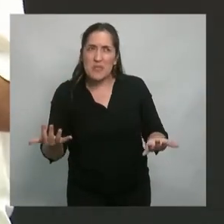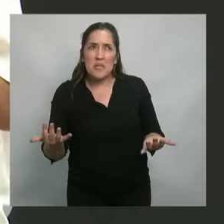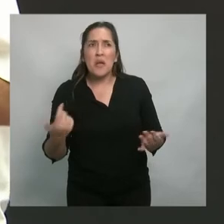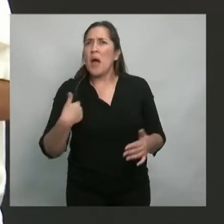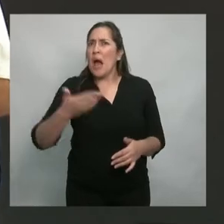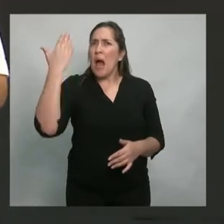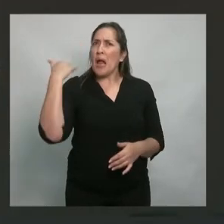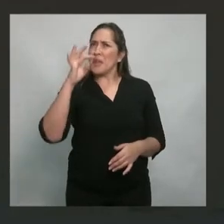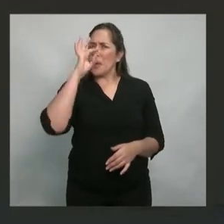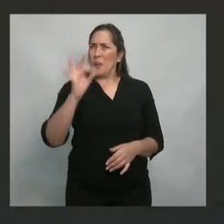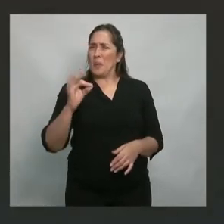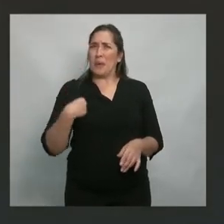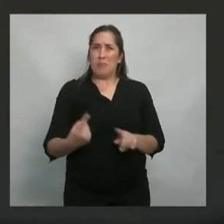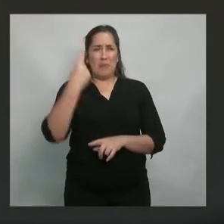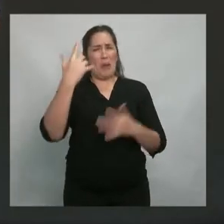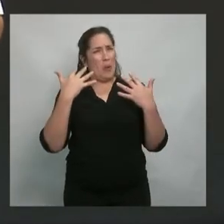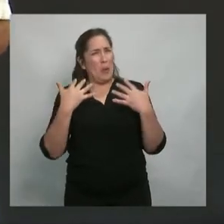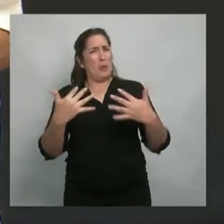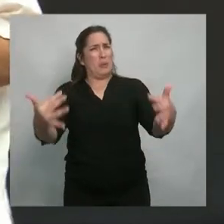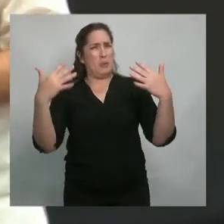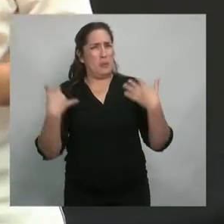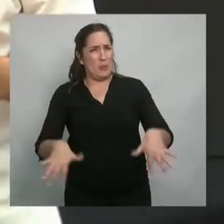Creo que nunca había hablado ante tanta gente.